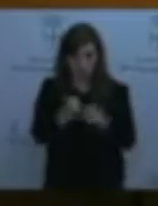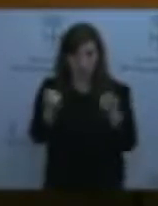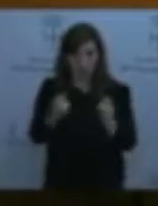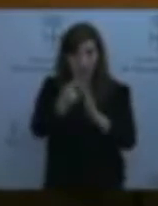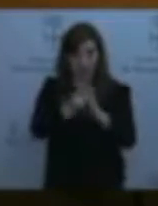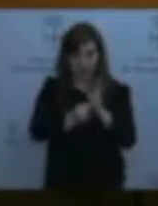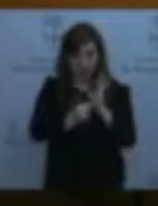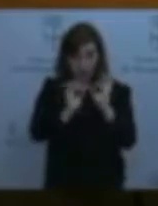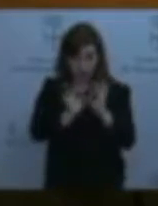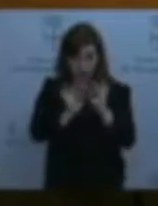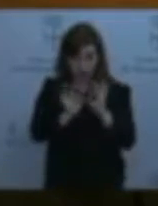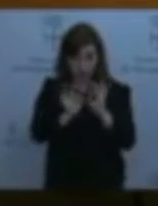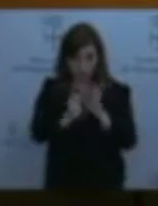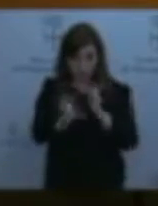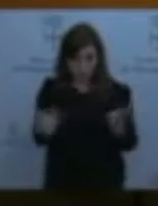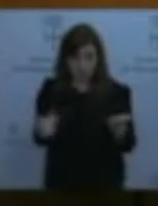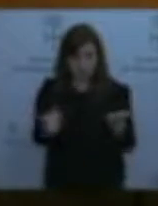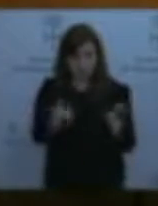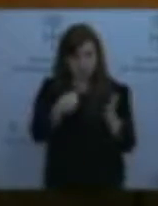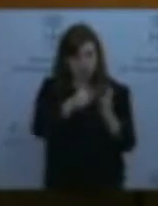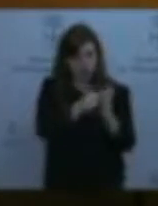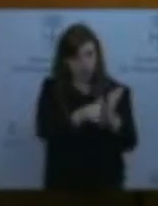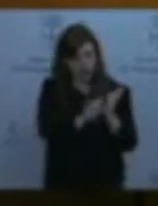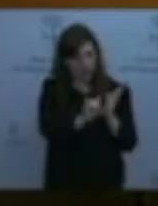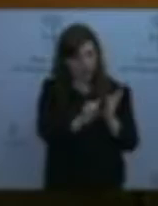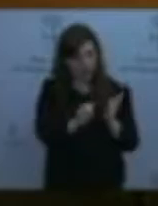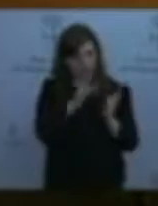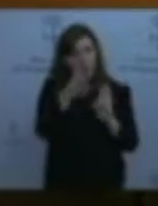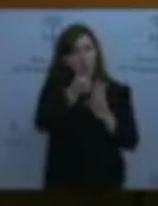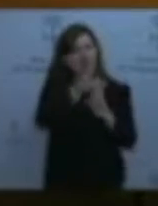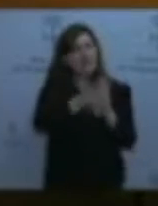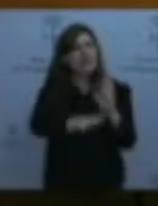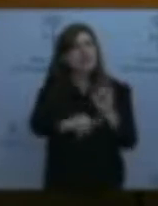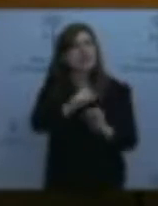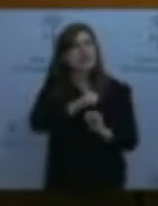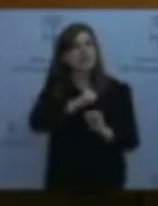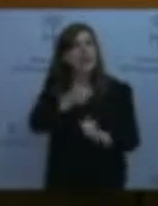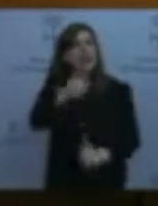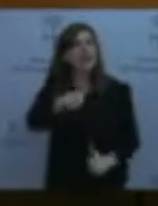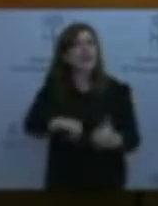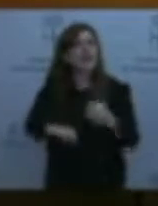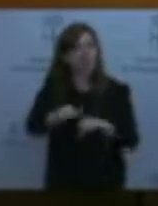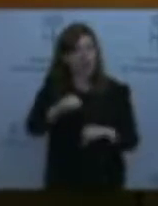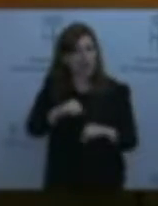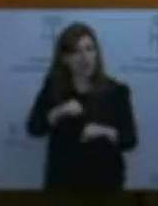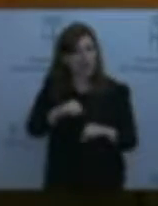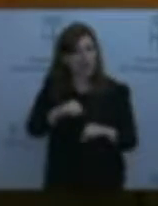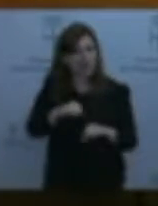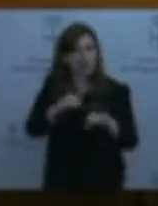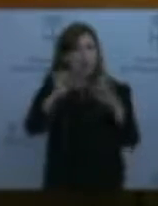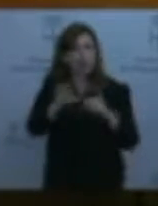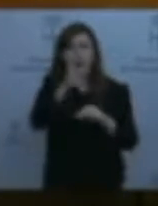Y que sí que los tienen, porque para las listas de espera quirúrgicas ya los publicaron en